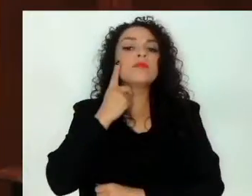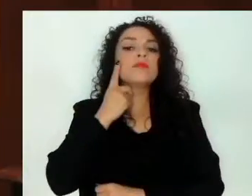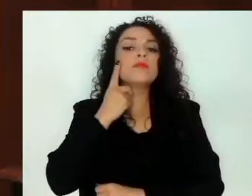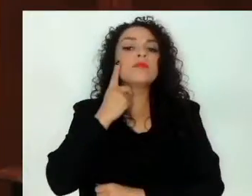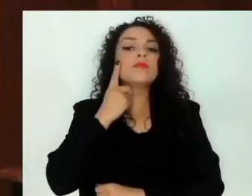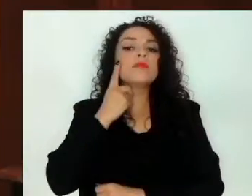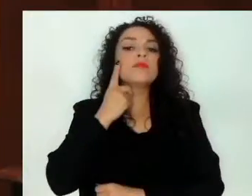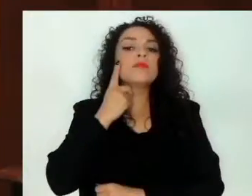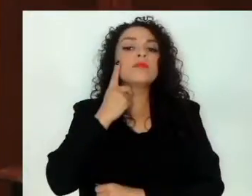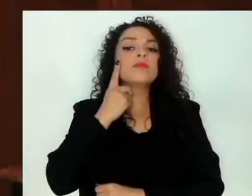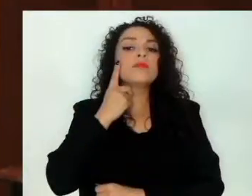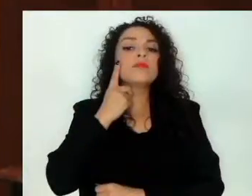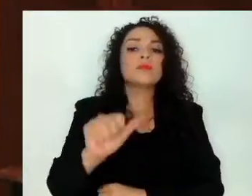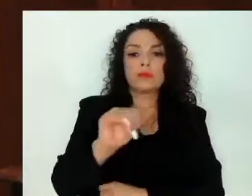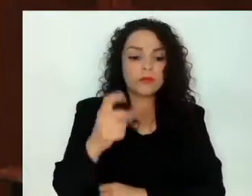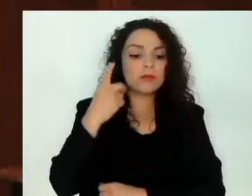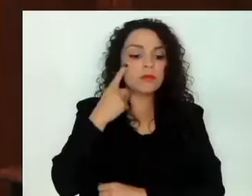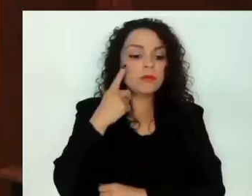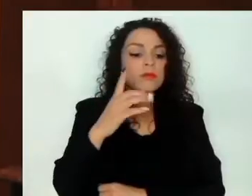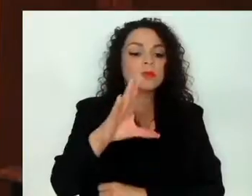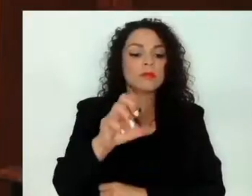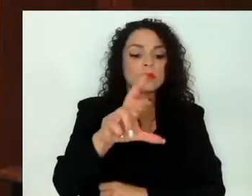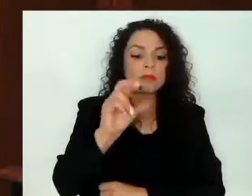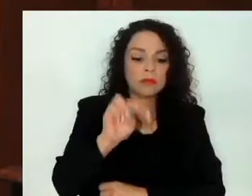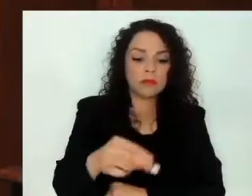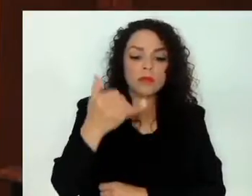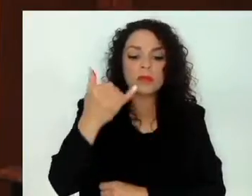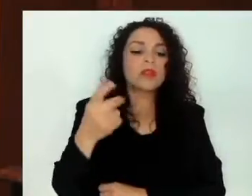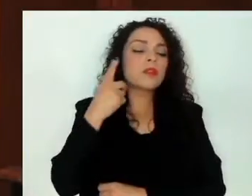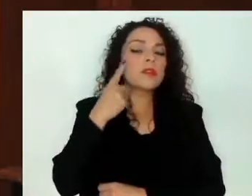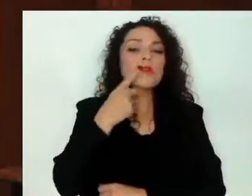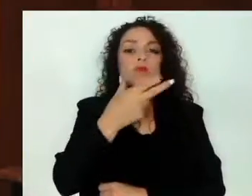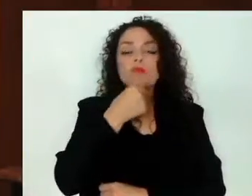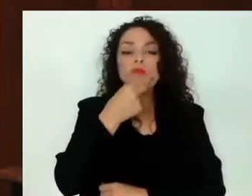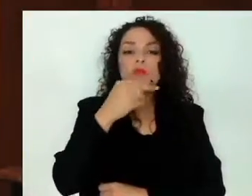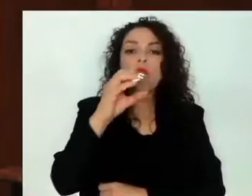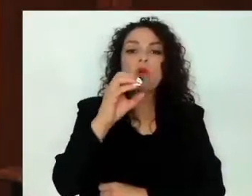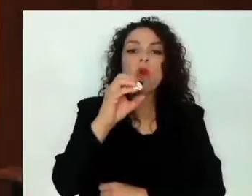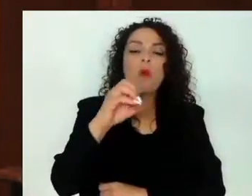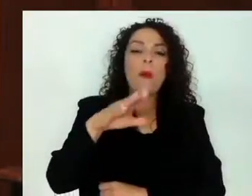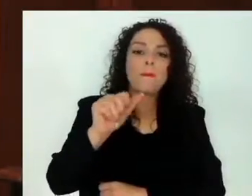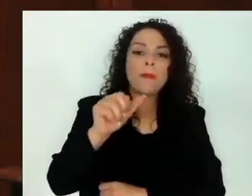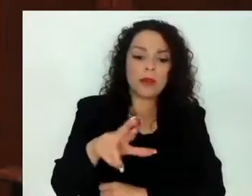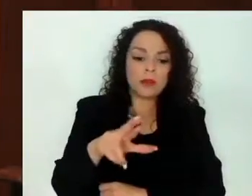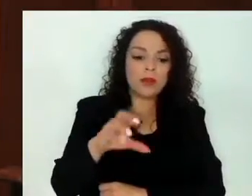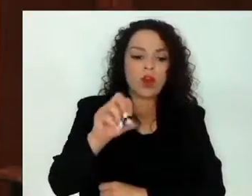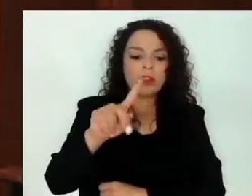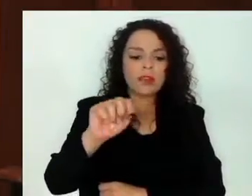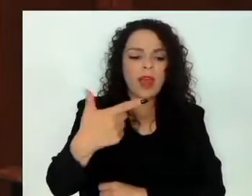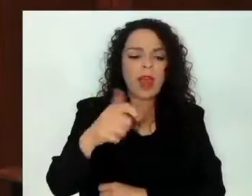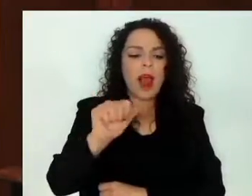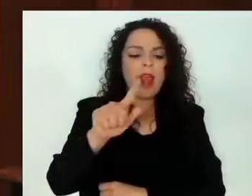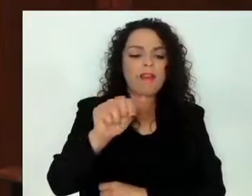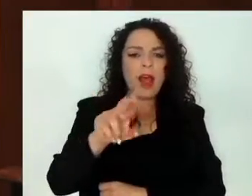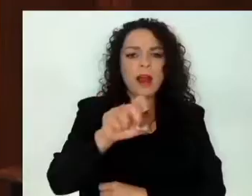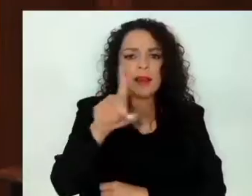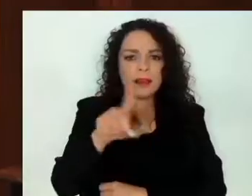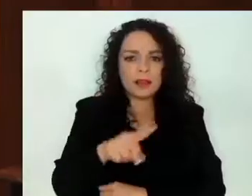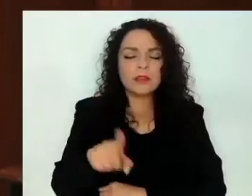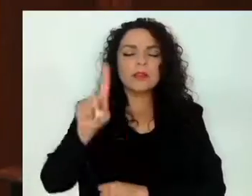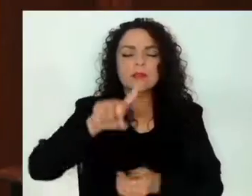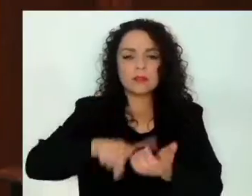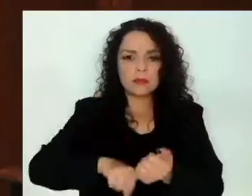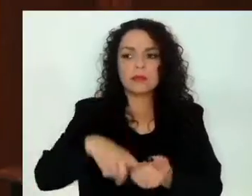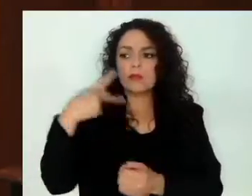Claudia González Cerón y el diputado Omar González Ortega Álvarez, a nombre del Grupo Parlamentario